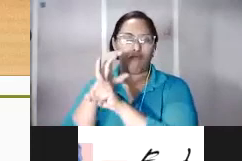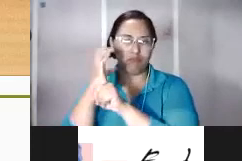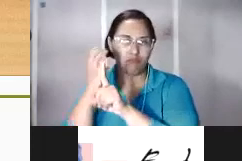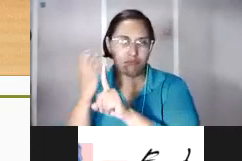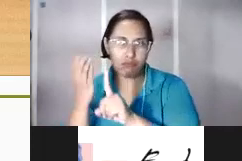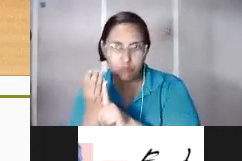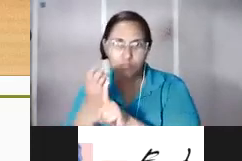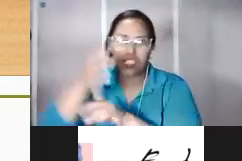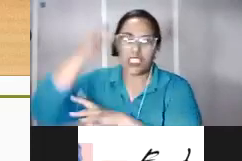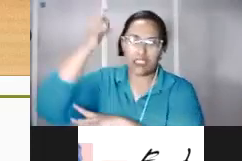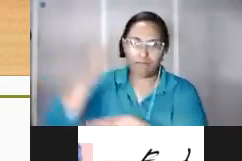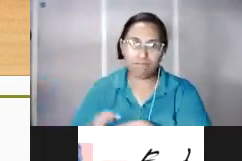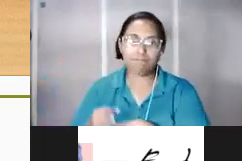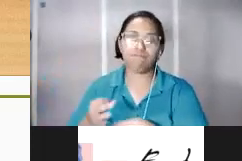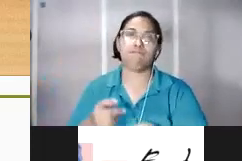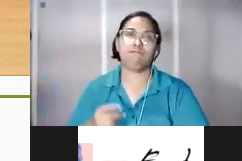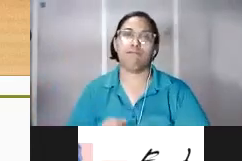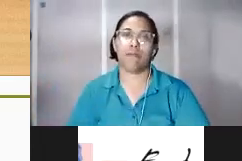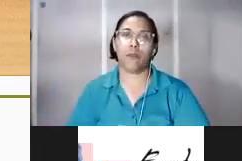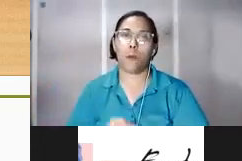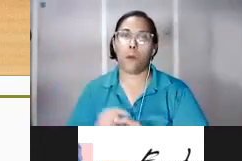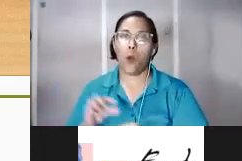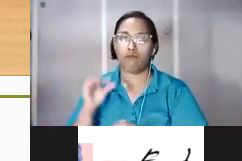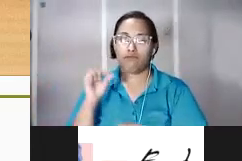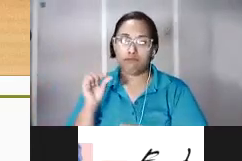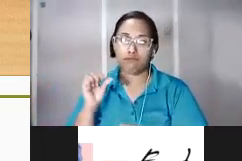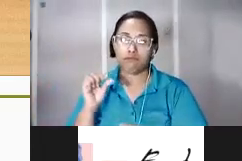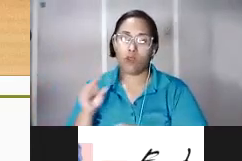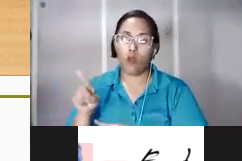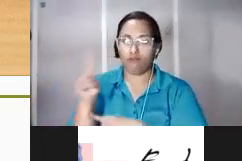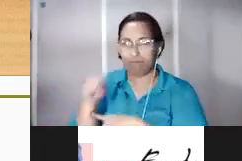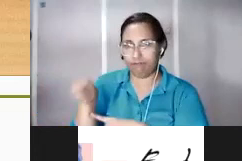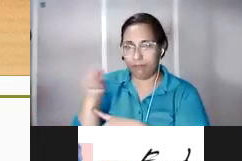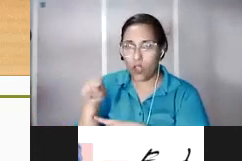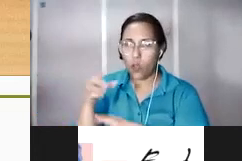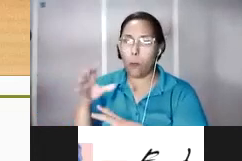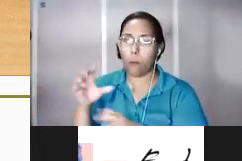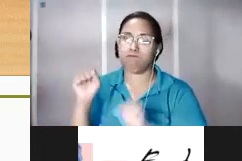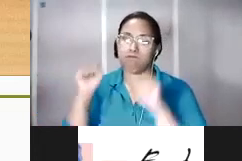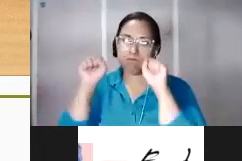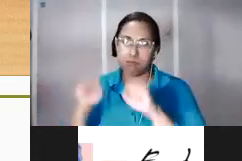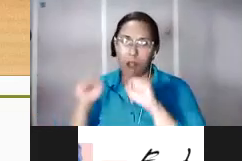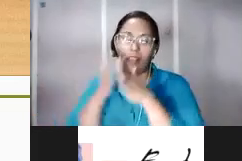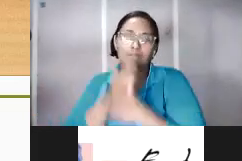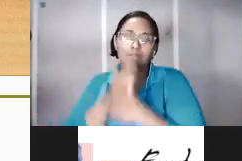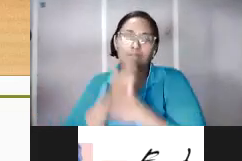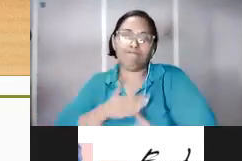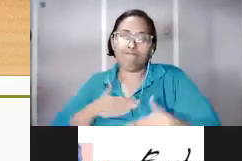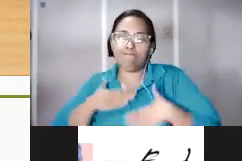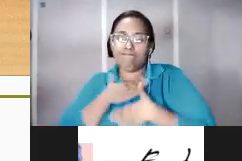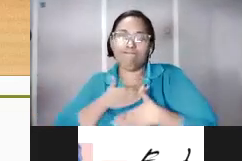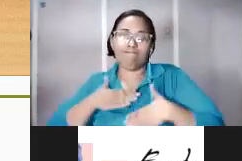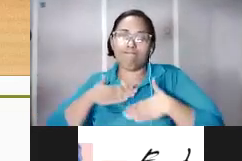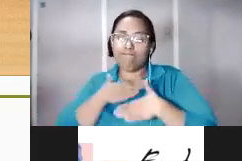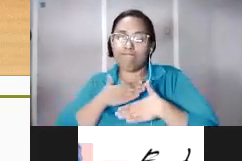y refinamiento, por poco que ellos puedan apreciar,